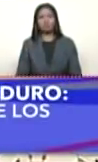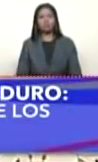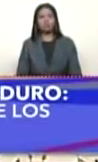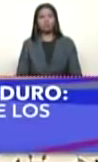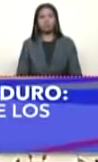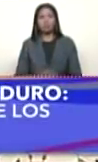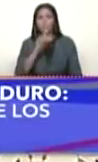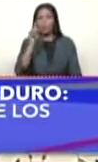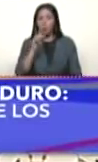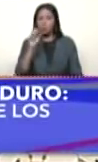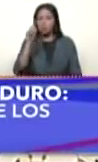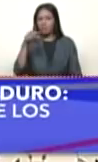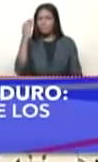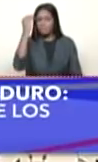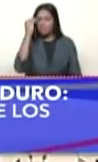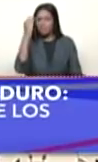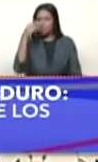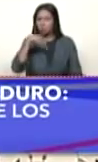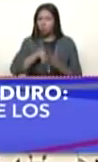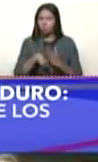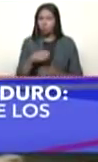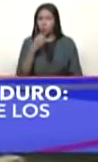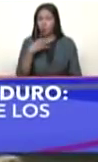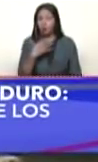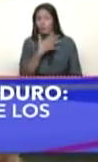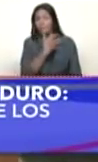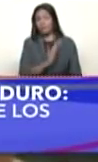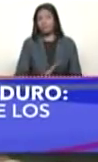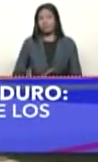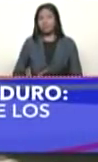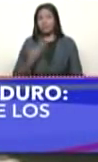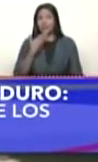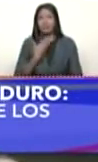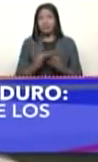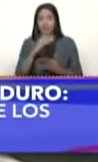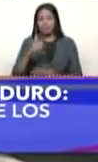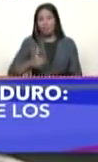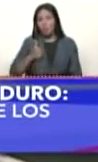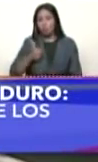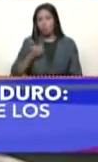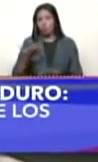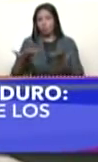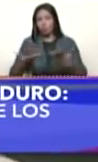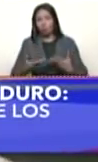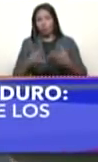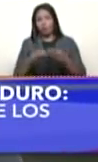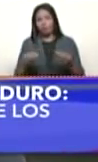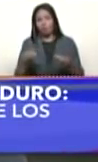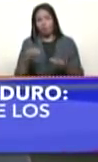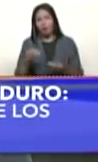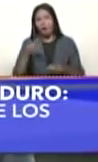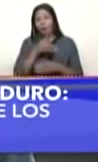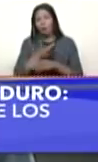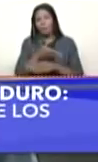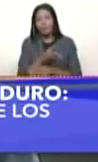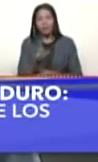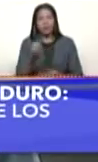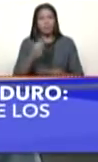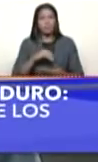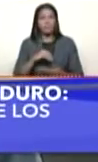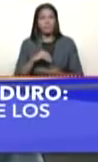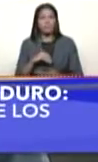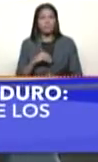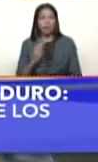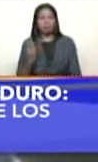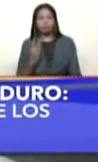Jesús, ¿qué dices tú? Bueno, presidente, gracias por esta oportunidad que nos da a todos los pescadores y pescadoras,